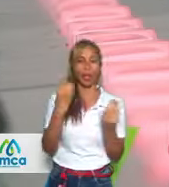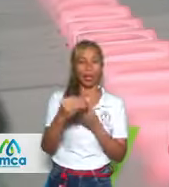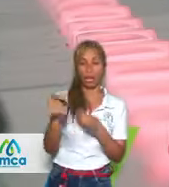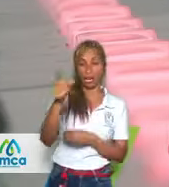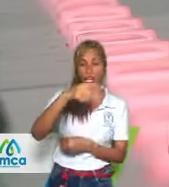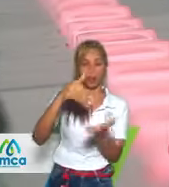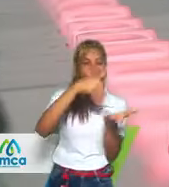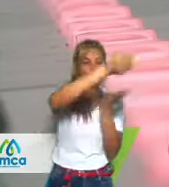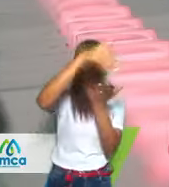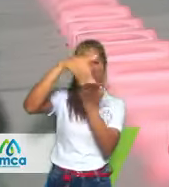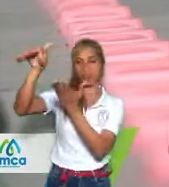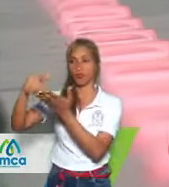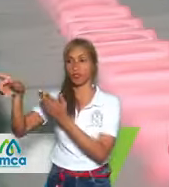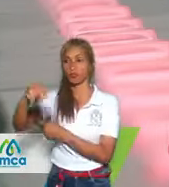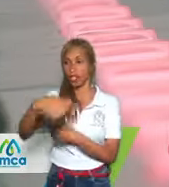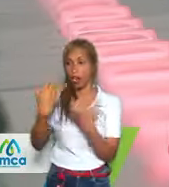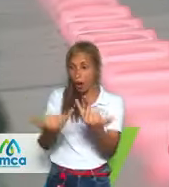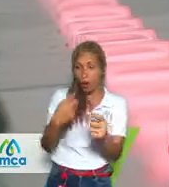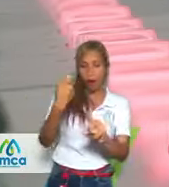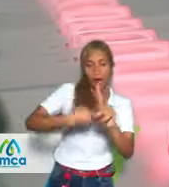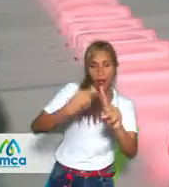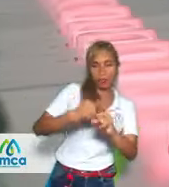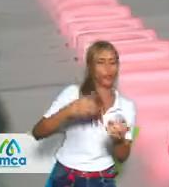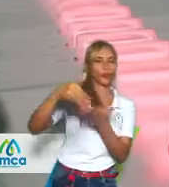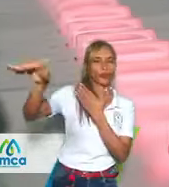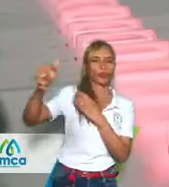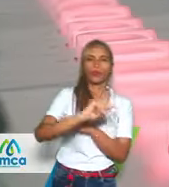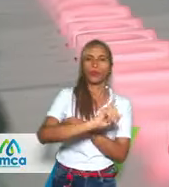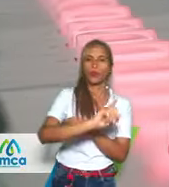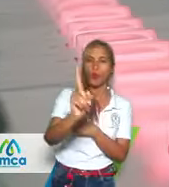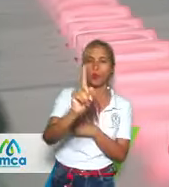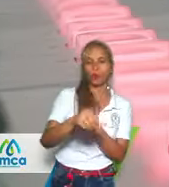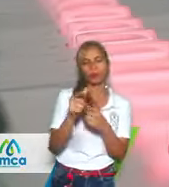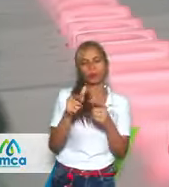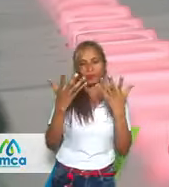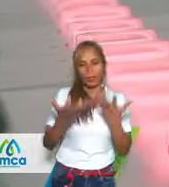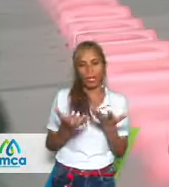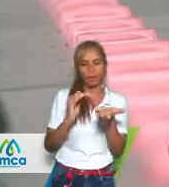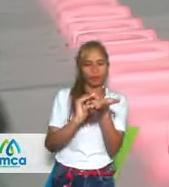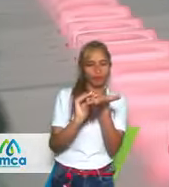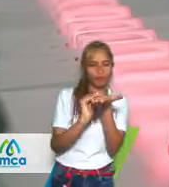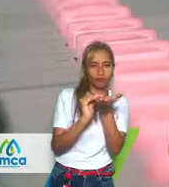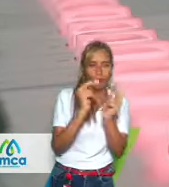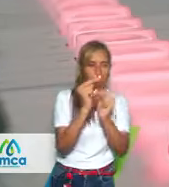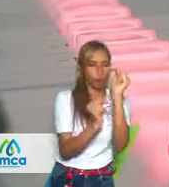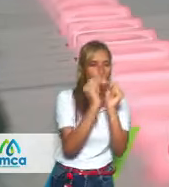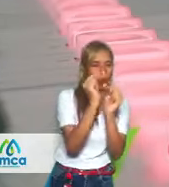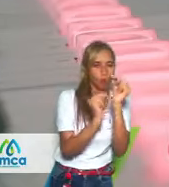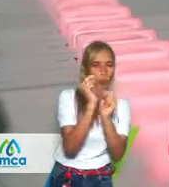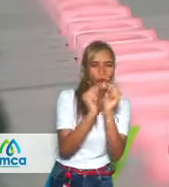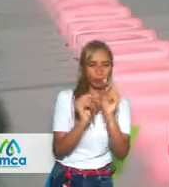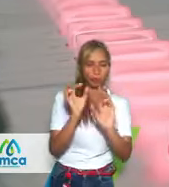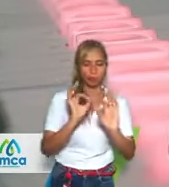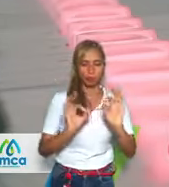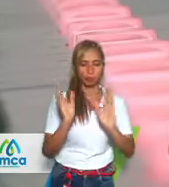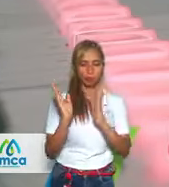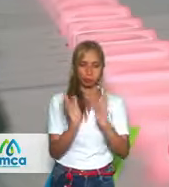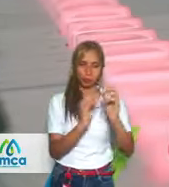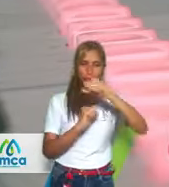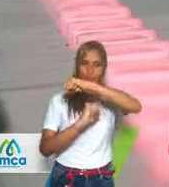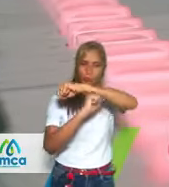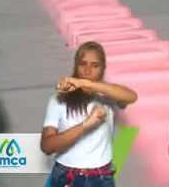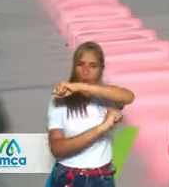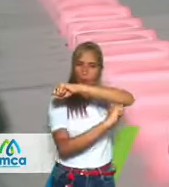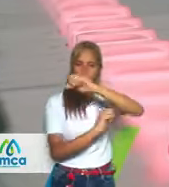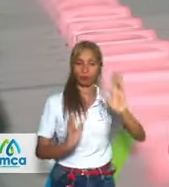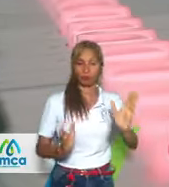actuales arrendatarios de la plaza de mercado, sino fortalecerlos, fortalecer la infraestructura pública que existe alrededor y al interior de la plaza